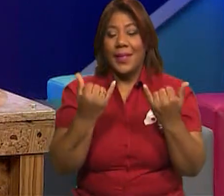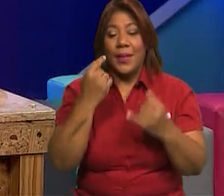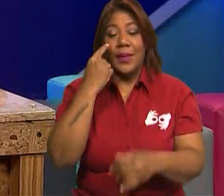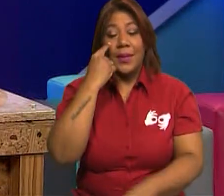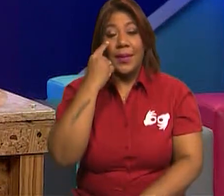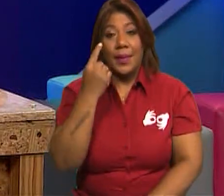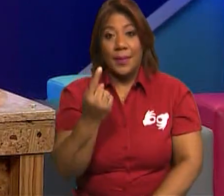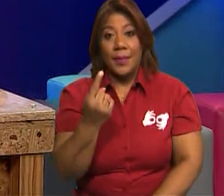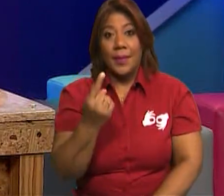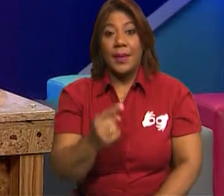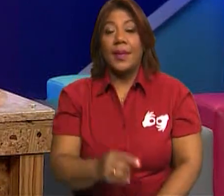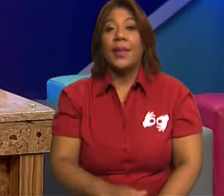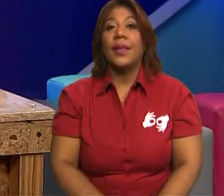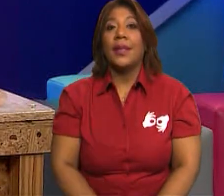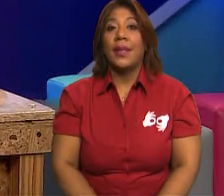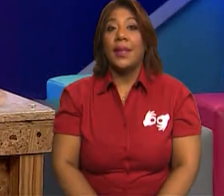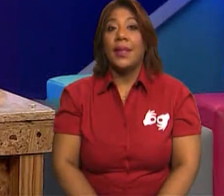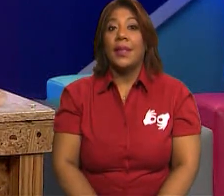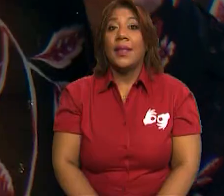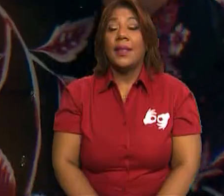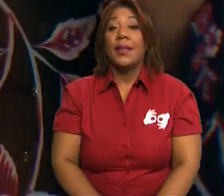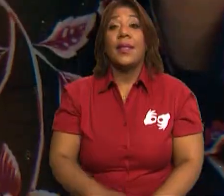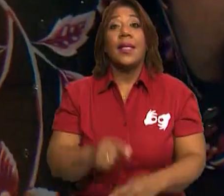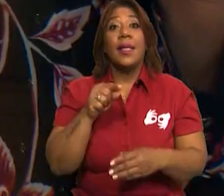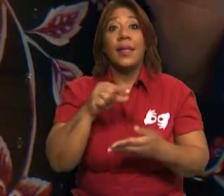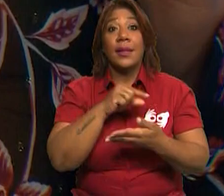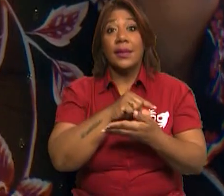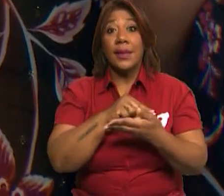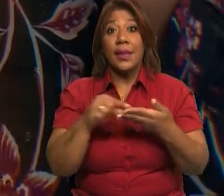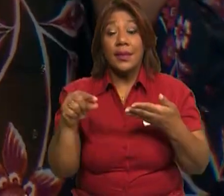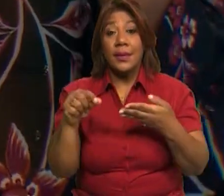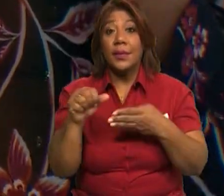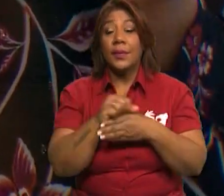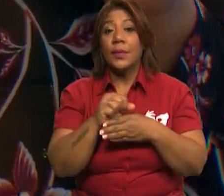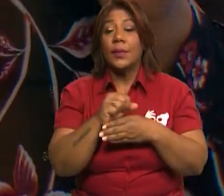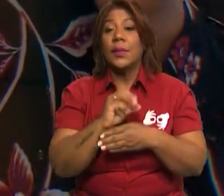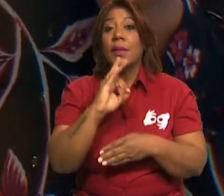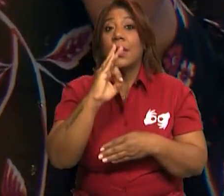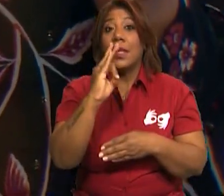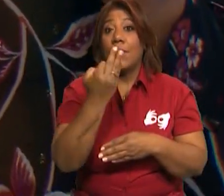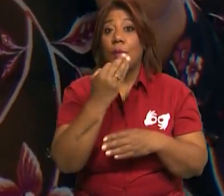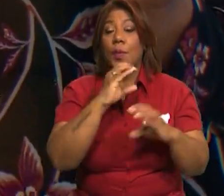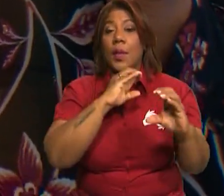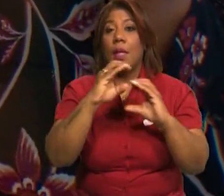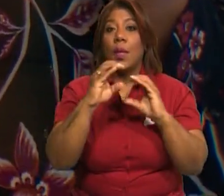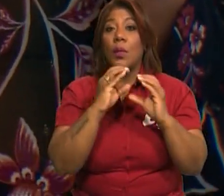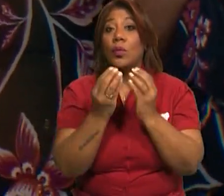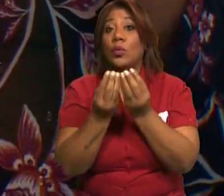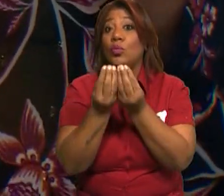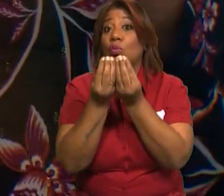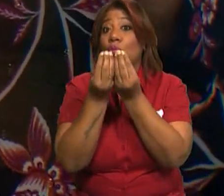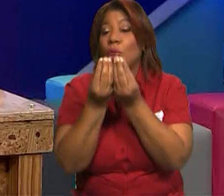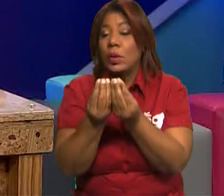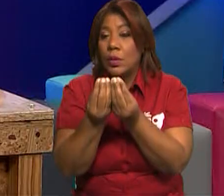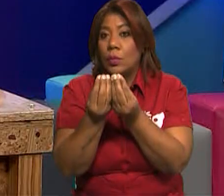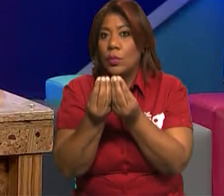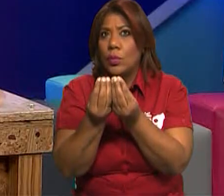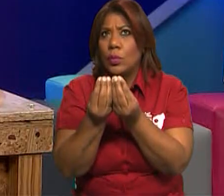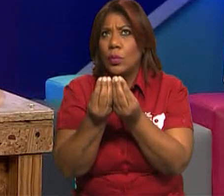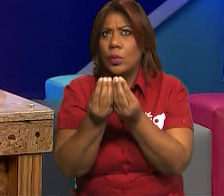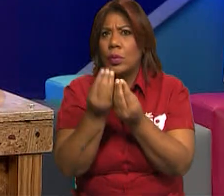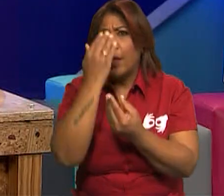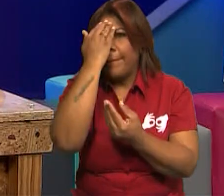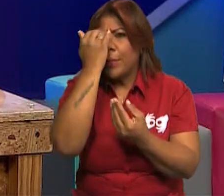siguiente actividad. Recuerden que es semana de repaso. Vamos con los medios de comunicación de masa. ¿Para qué